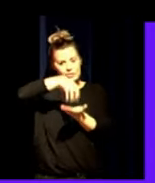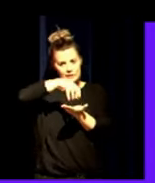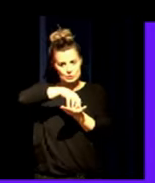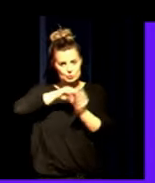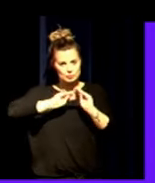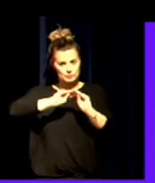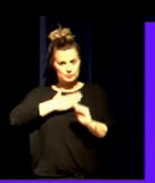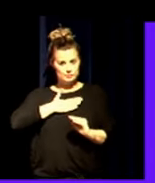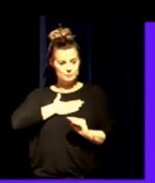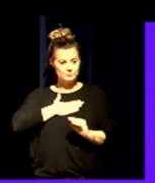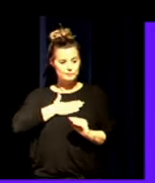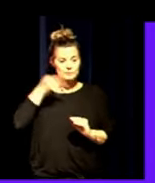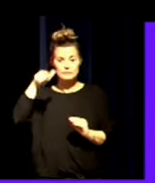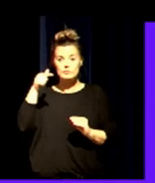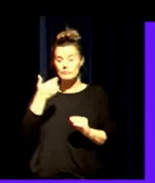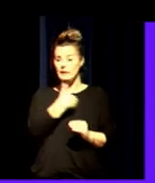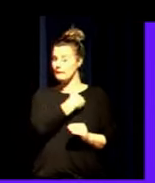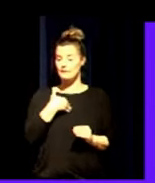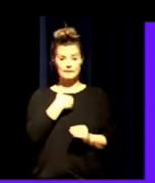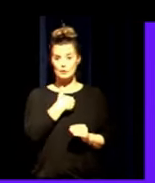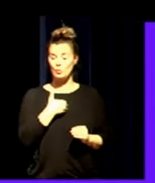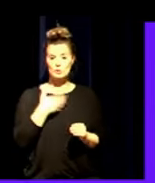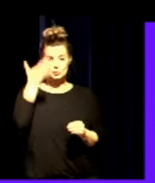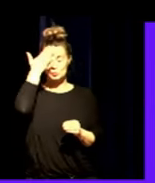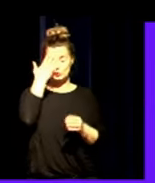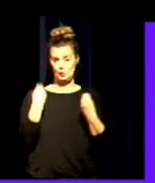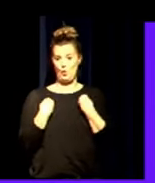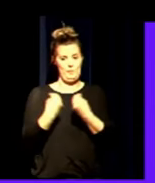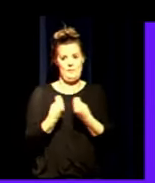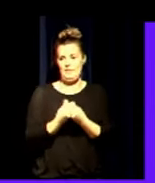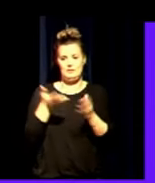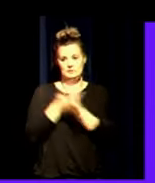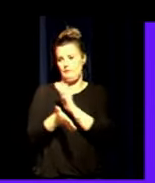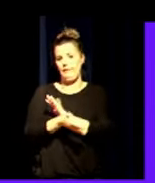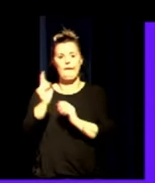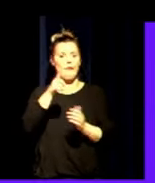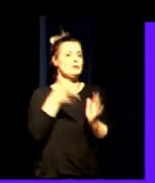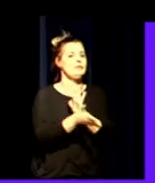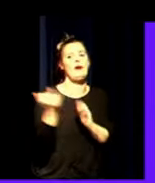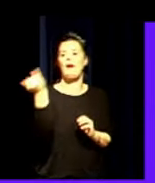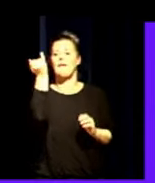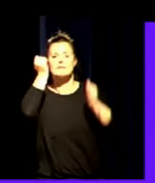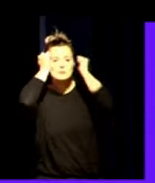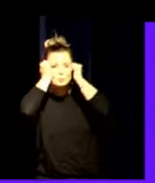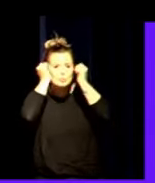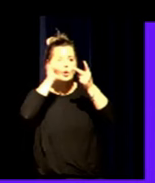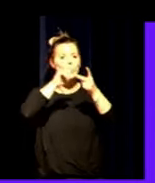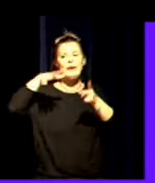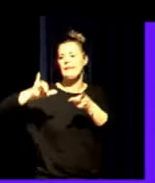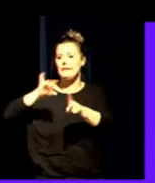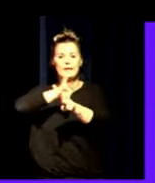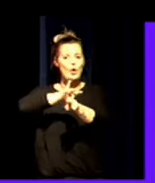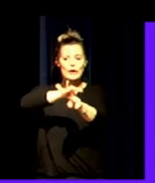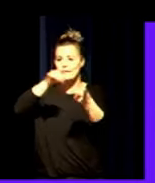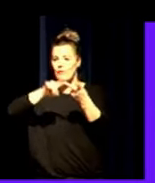esta figura del tutor de convivencia, que no necesariamente tiene por qué ser ni el jefe de estudios, ni el orientador,